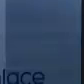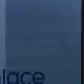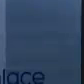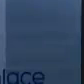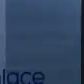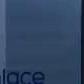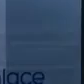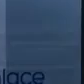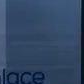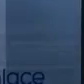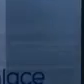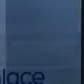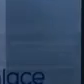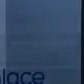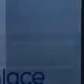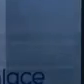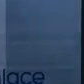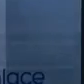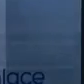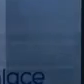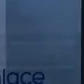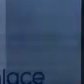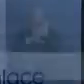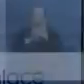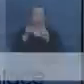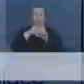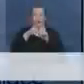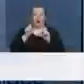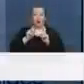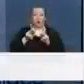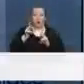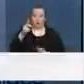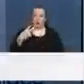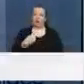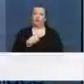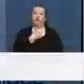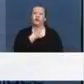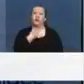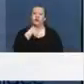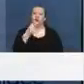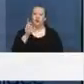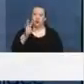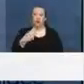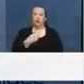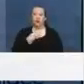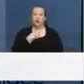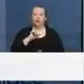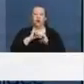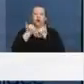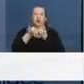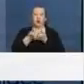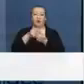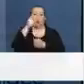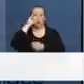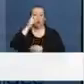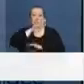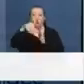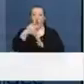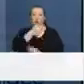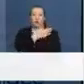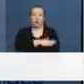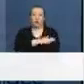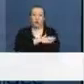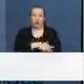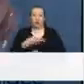este descrita en la constitución siempre una opción si se le invoca el cuando le invoca la asamblea somos todos conspiradores y que estamos